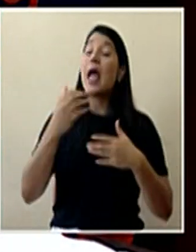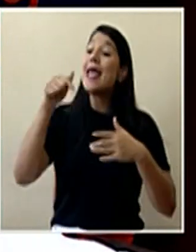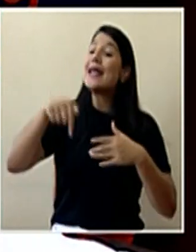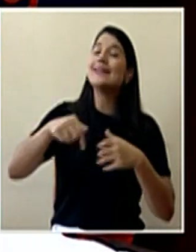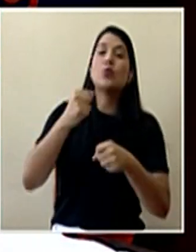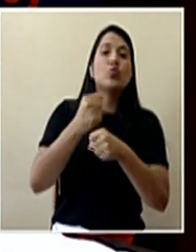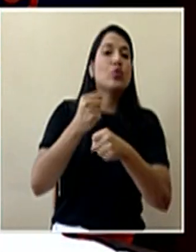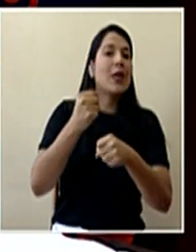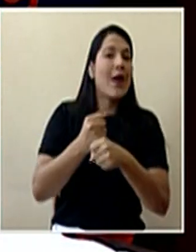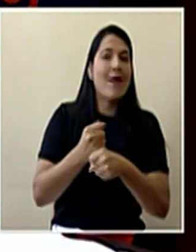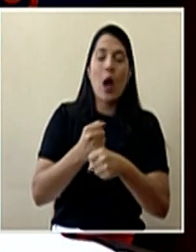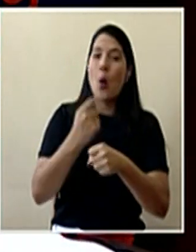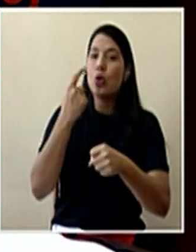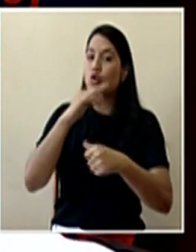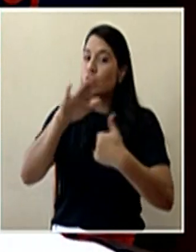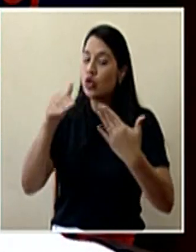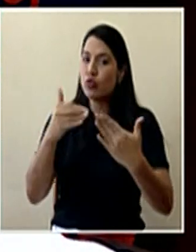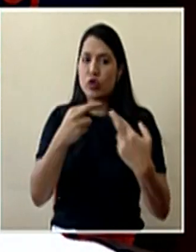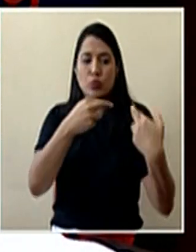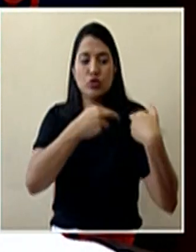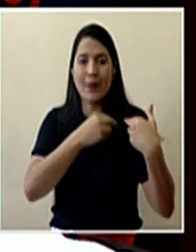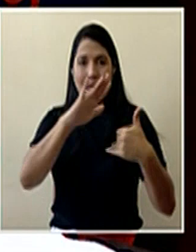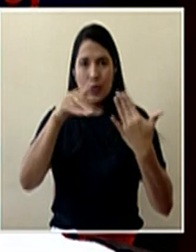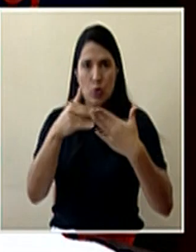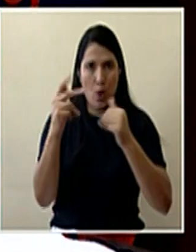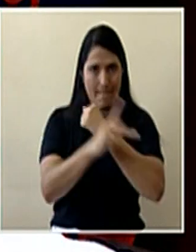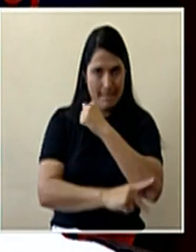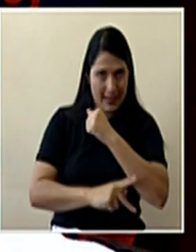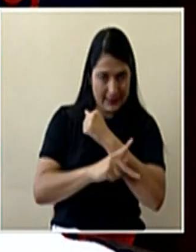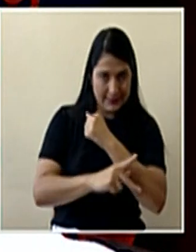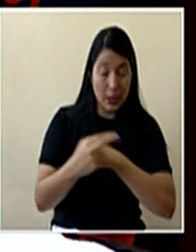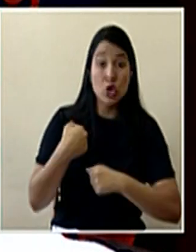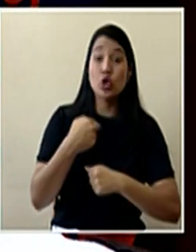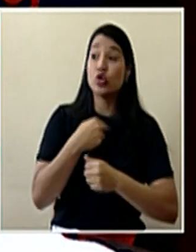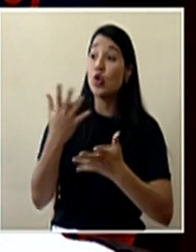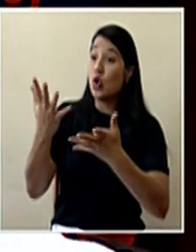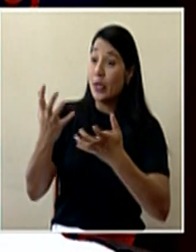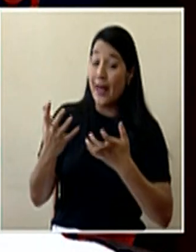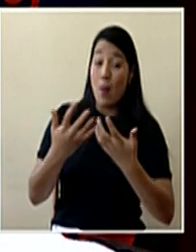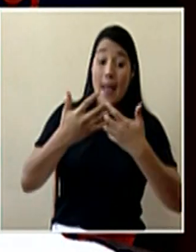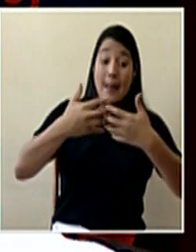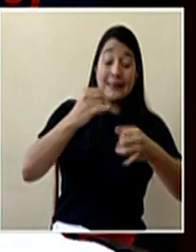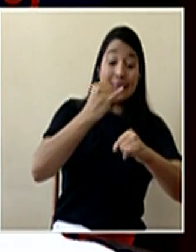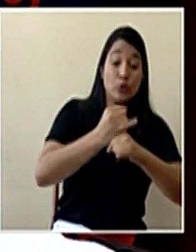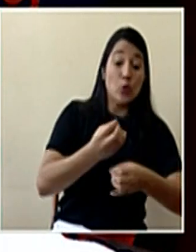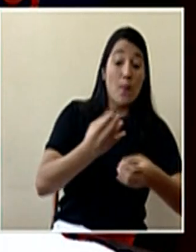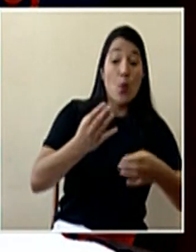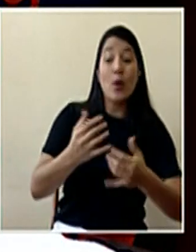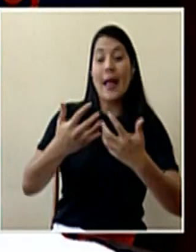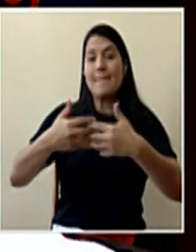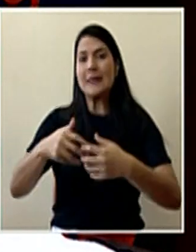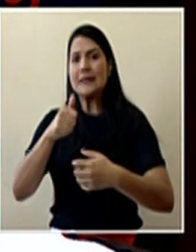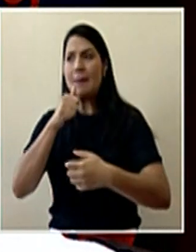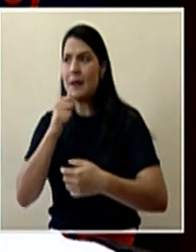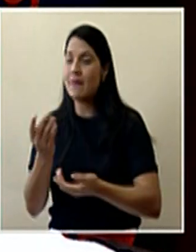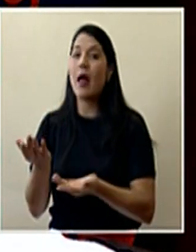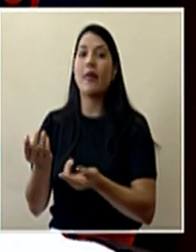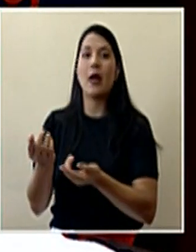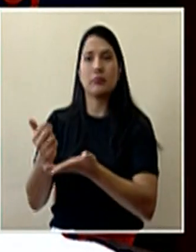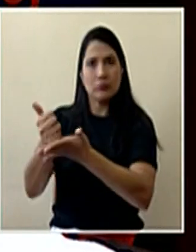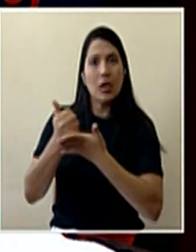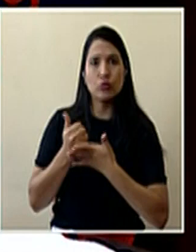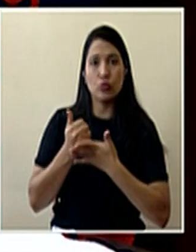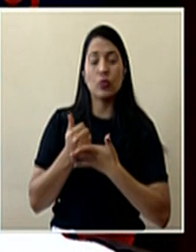pública, mientras más mejor. Y nosotros invitamos a todas aquellas empresas que quieran colaborar con la institución a inscribirse en el registro de